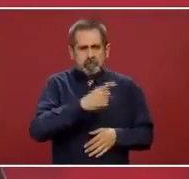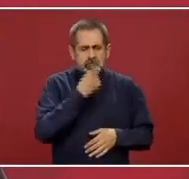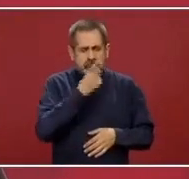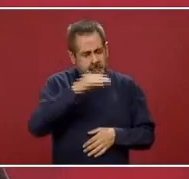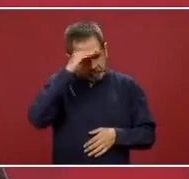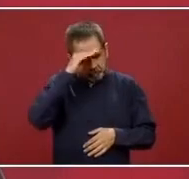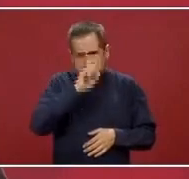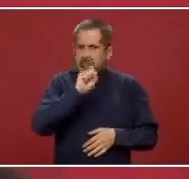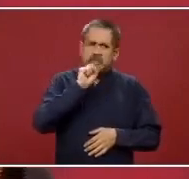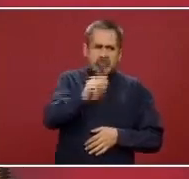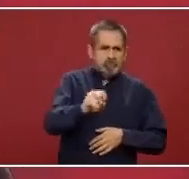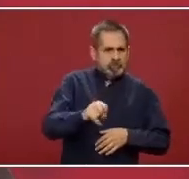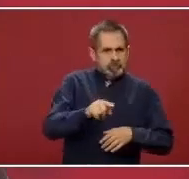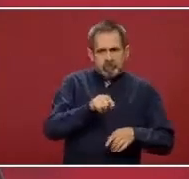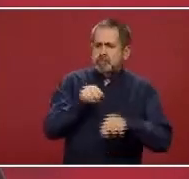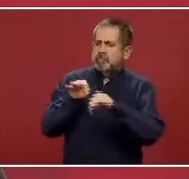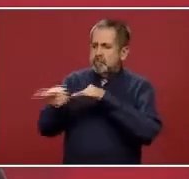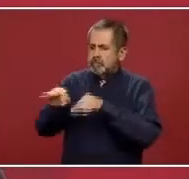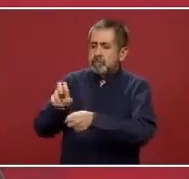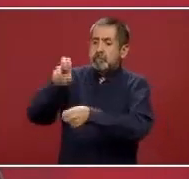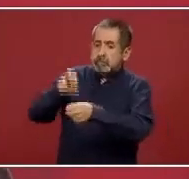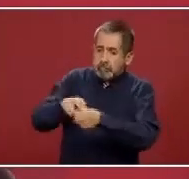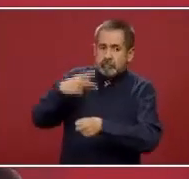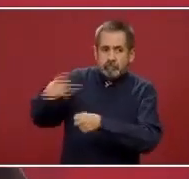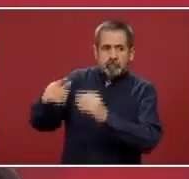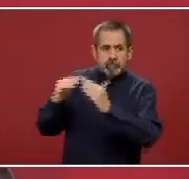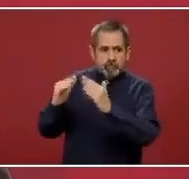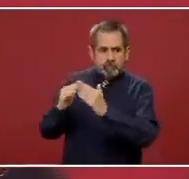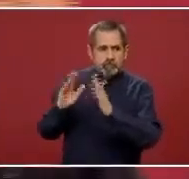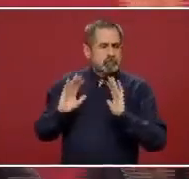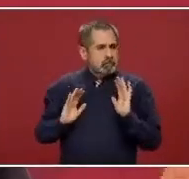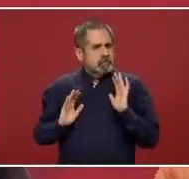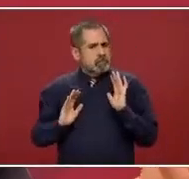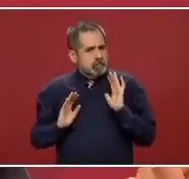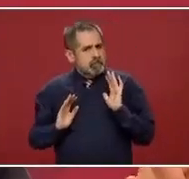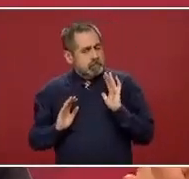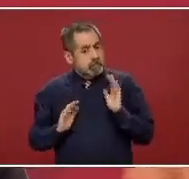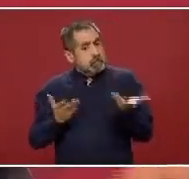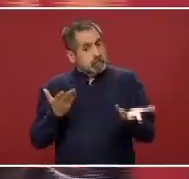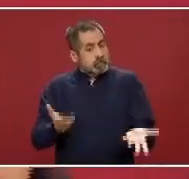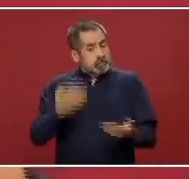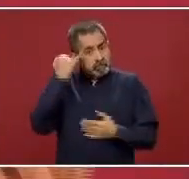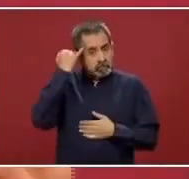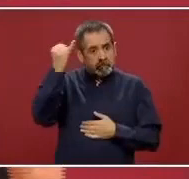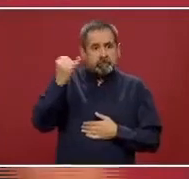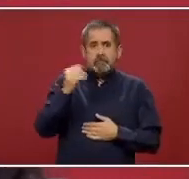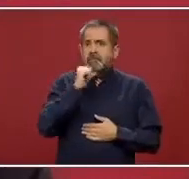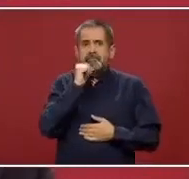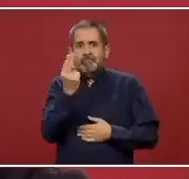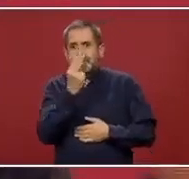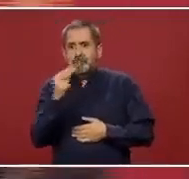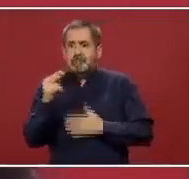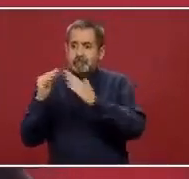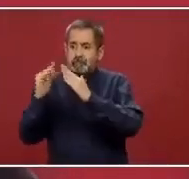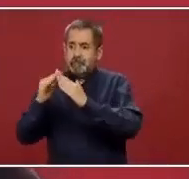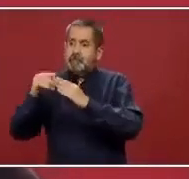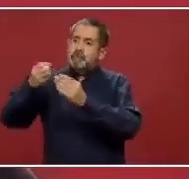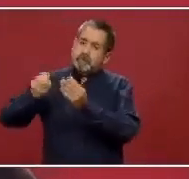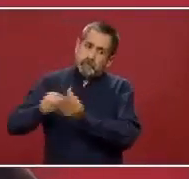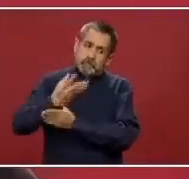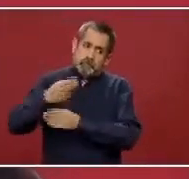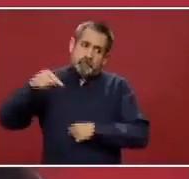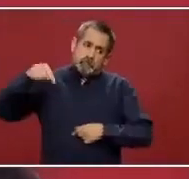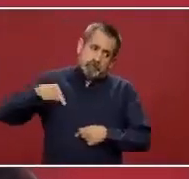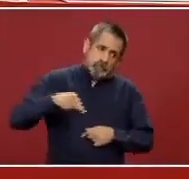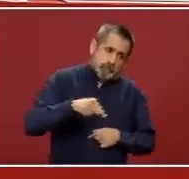Entonces, si las actividades se pueden realizar en casa en vez de que impliquen movilización de